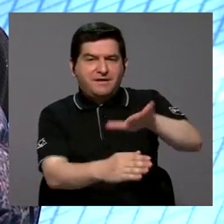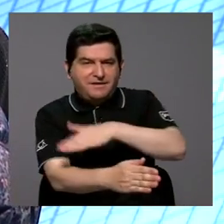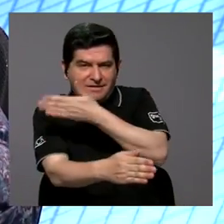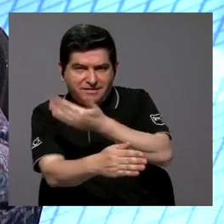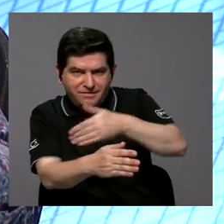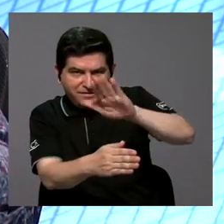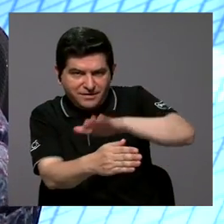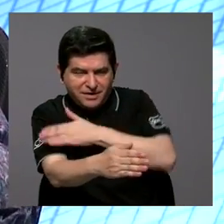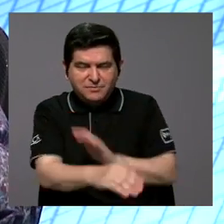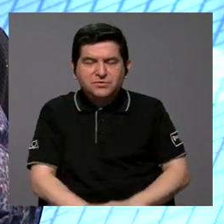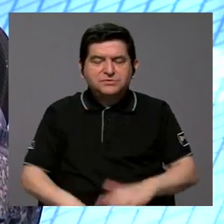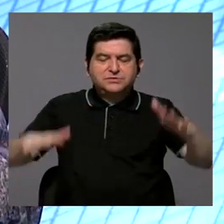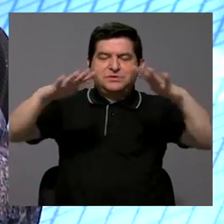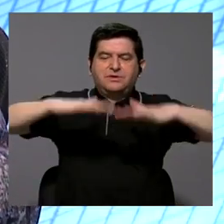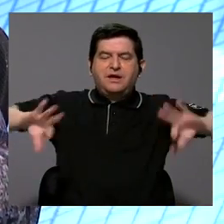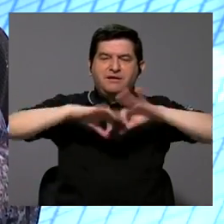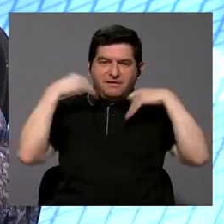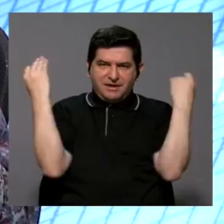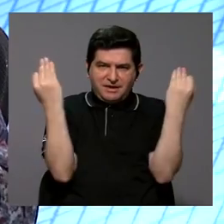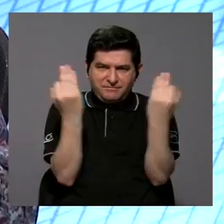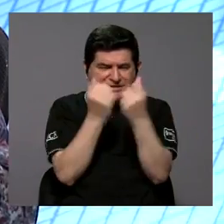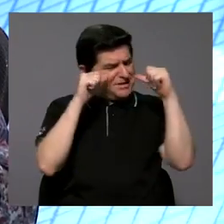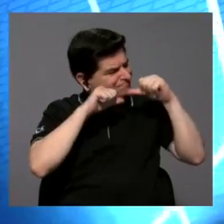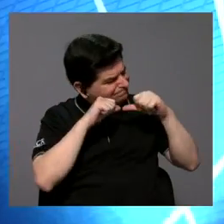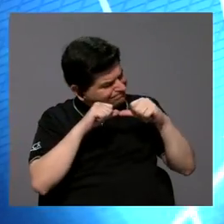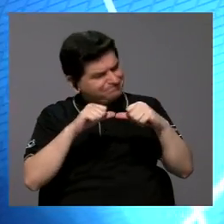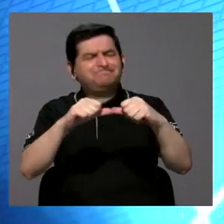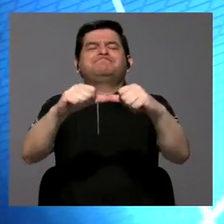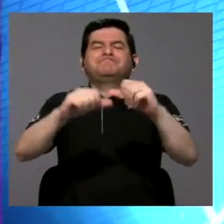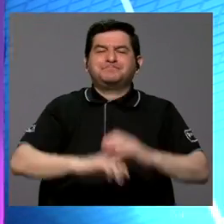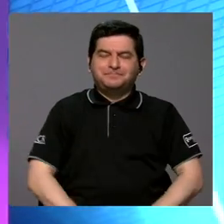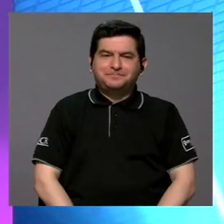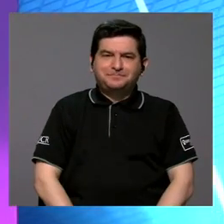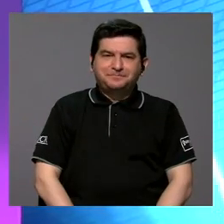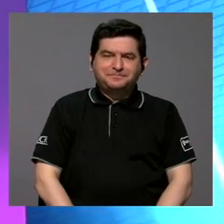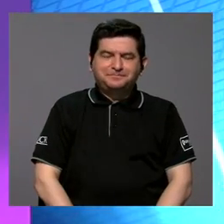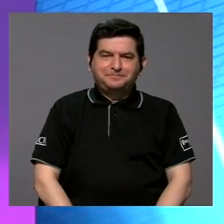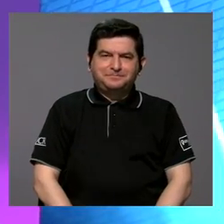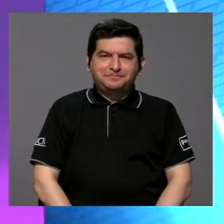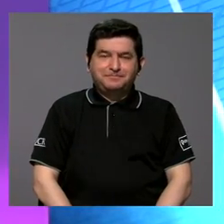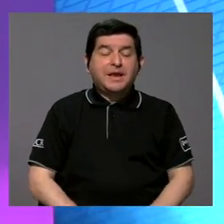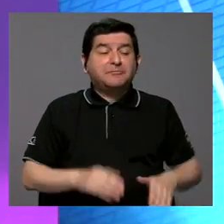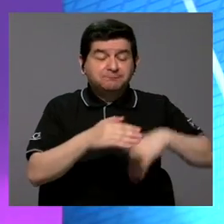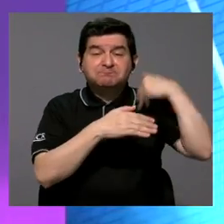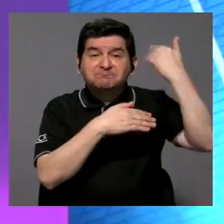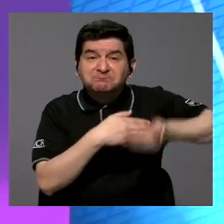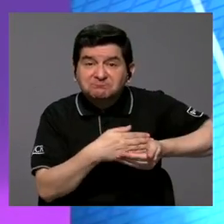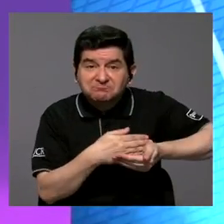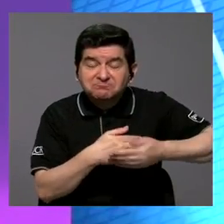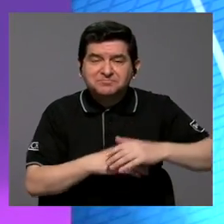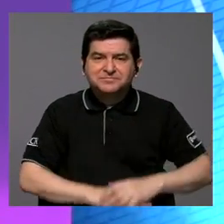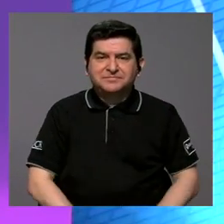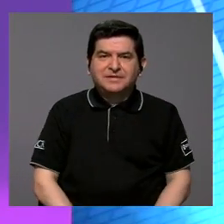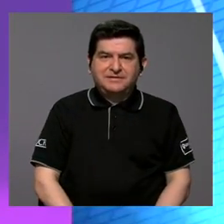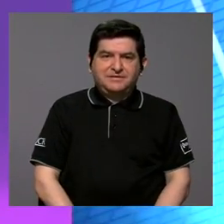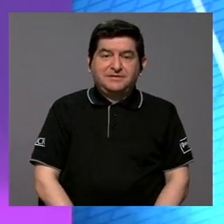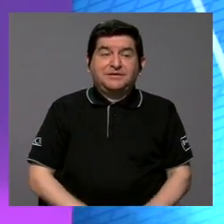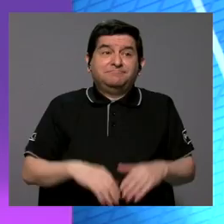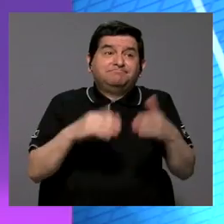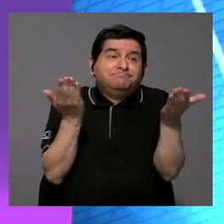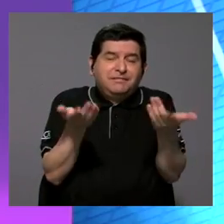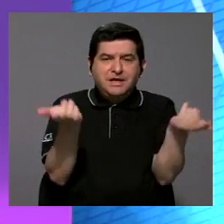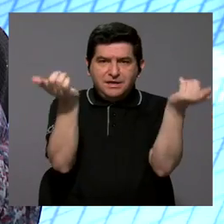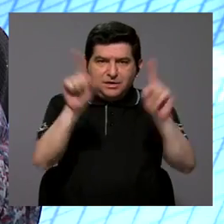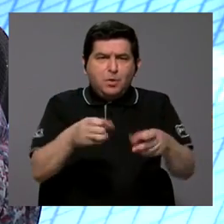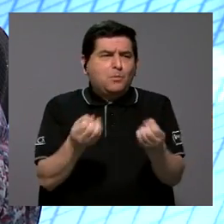música en el ambiente familiar, constantemente. Y luego, como le